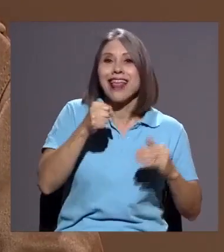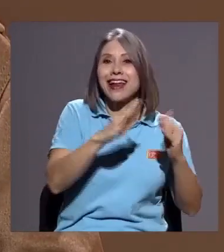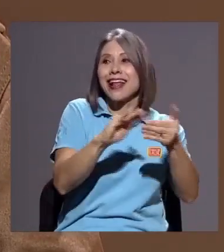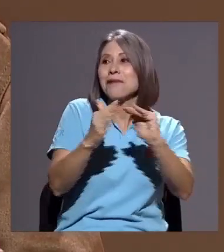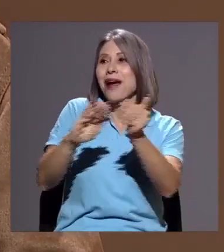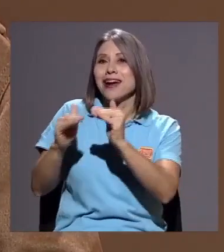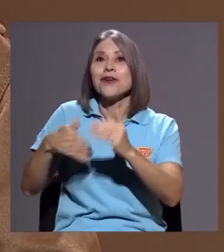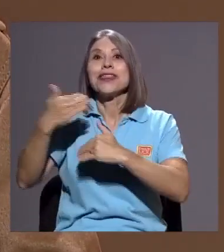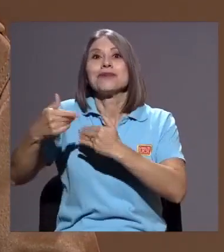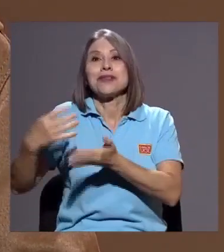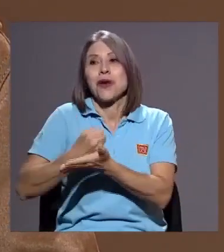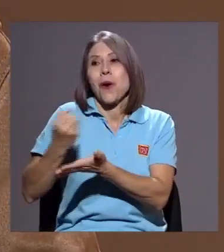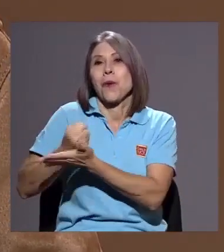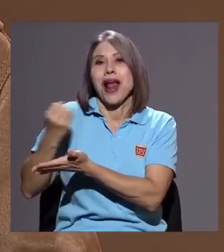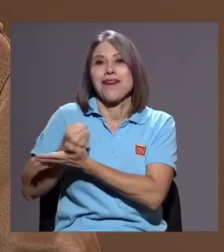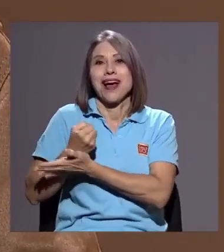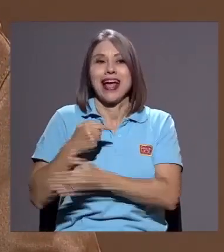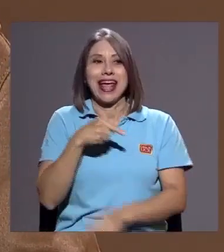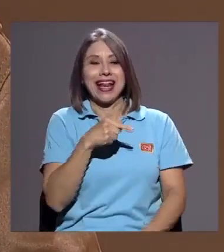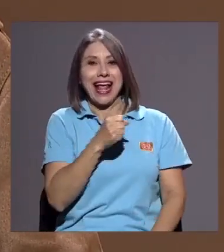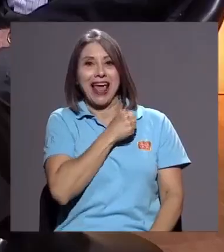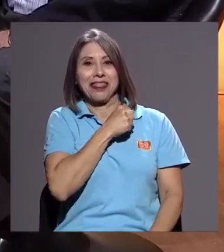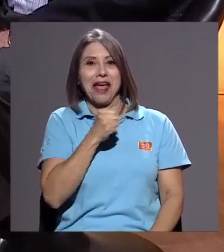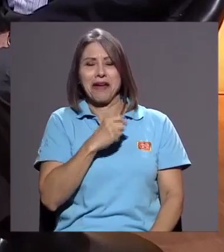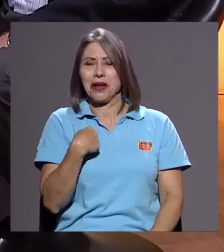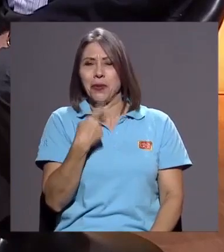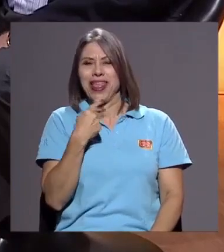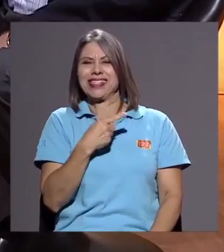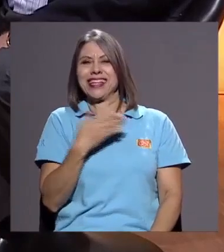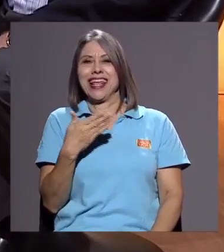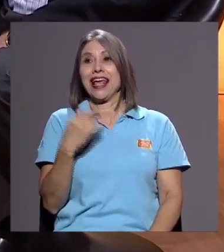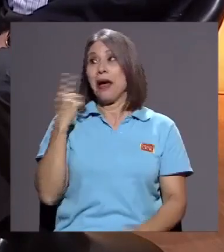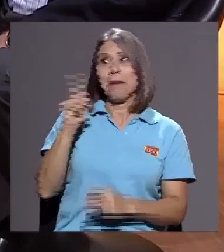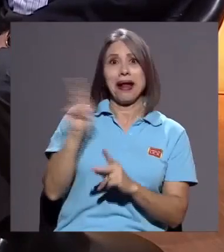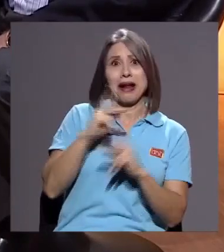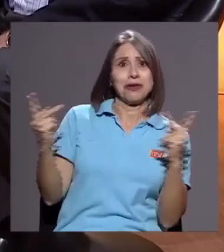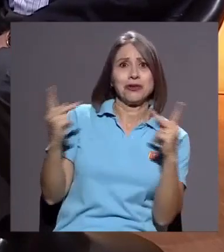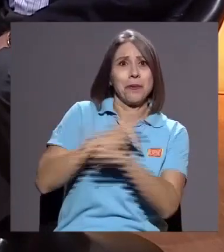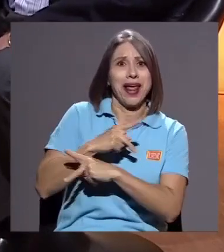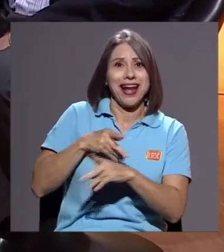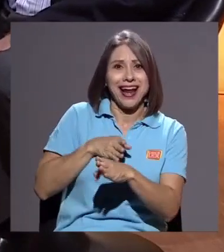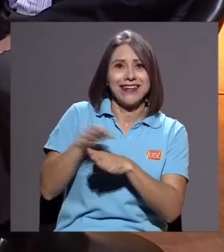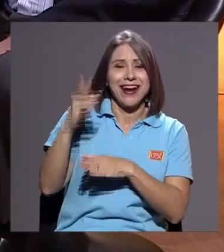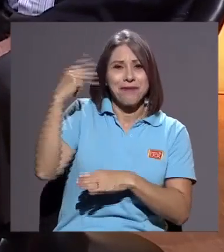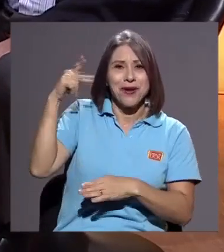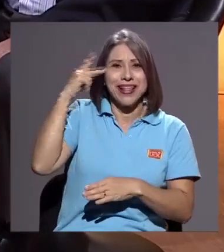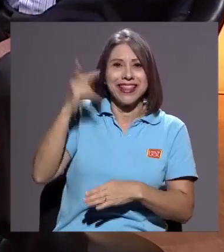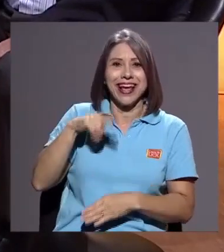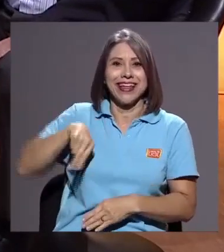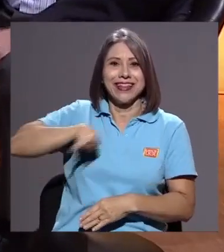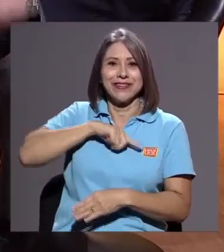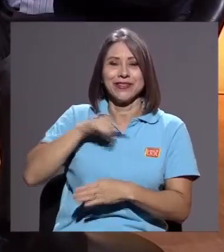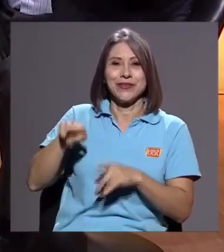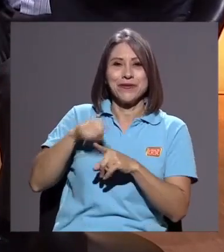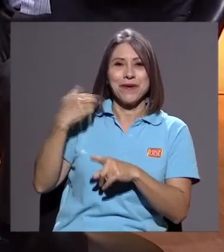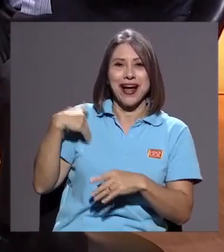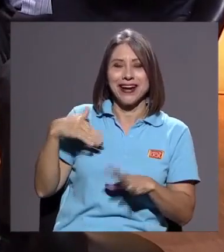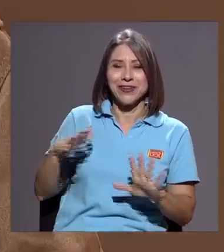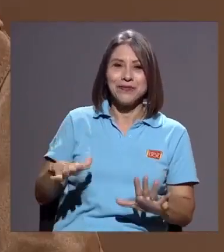Mejor no digo que cantaba. Porque para no estropear la carrera política de nuestro hermano. Sí.